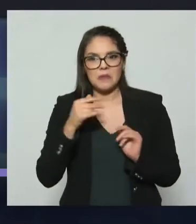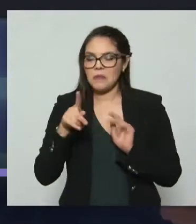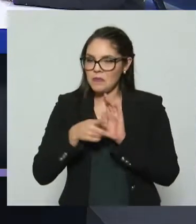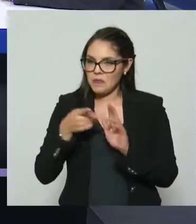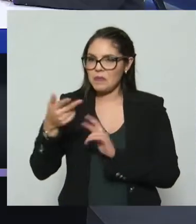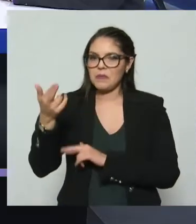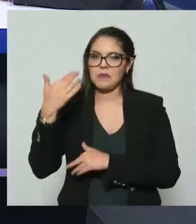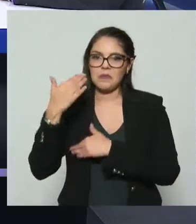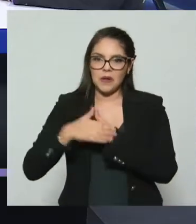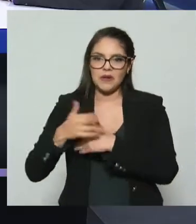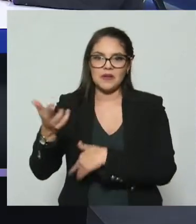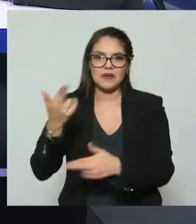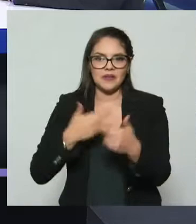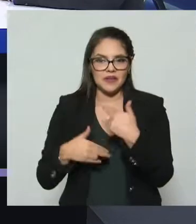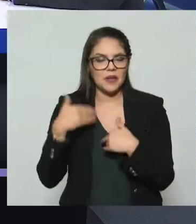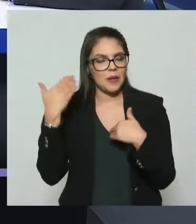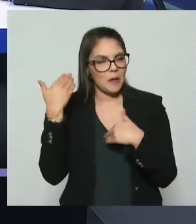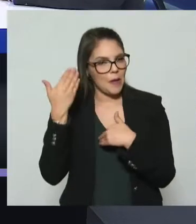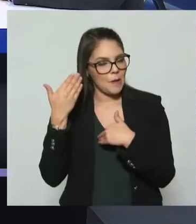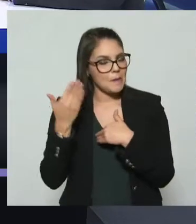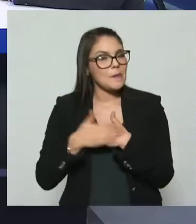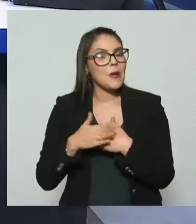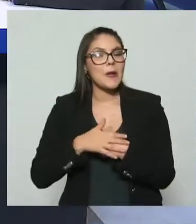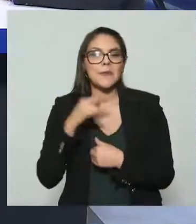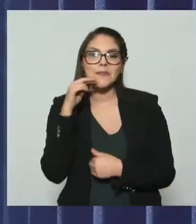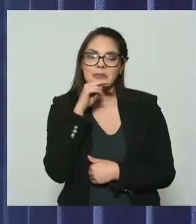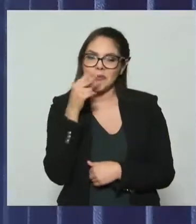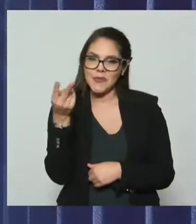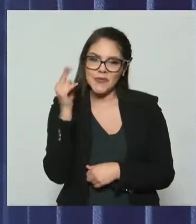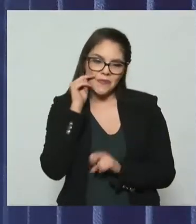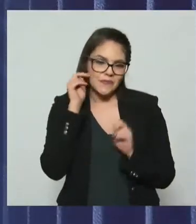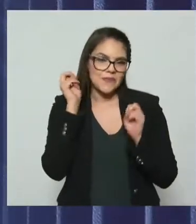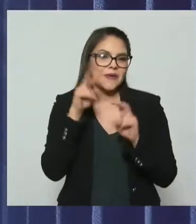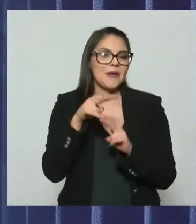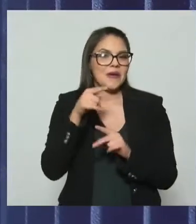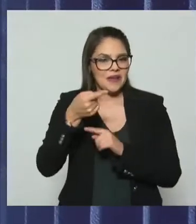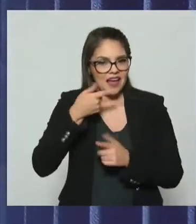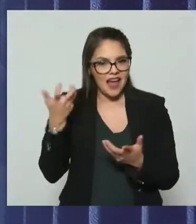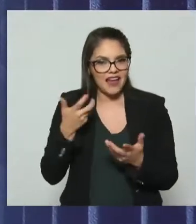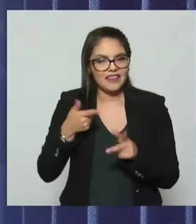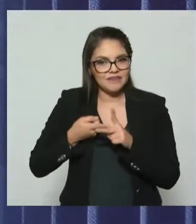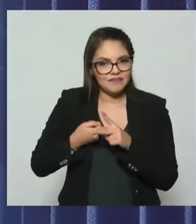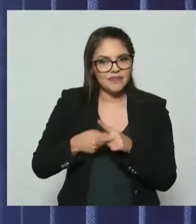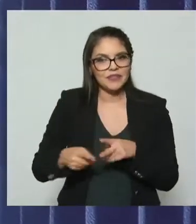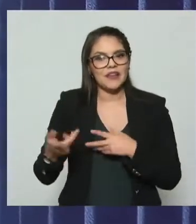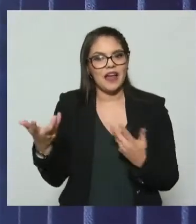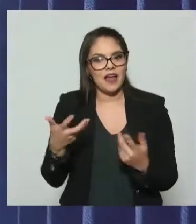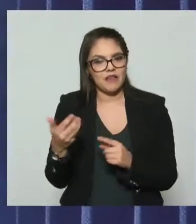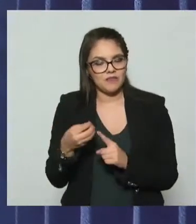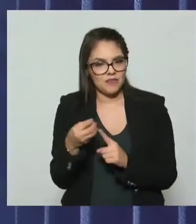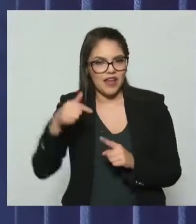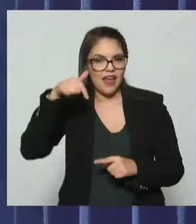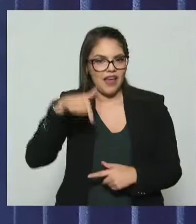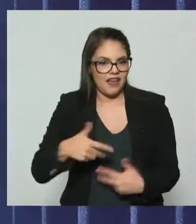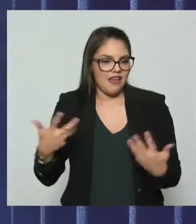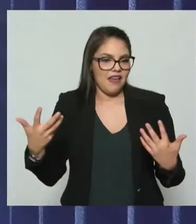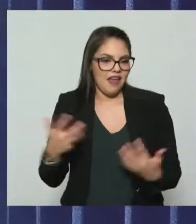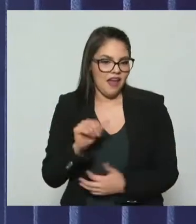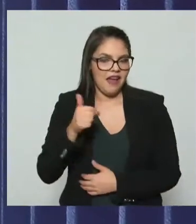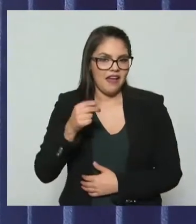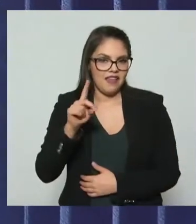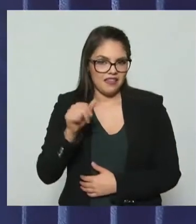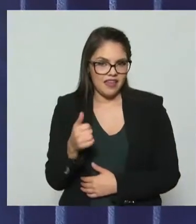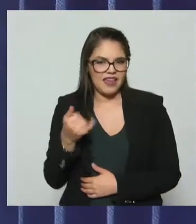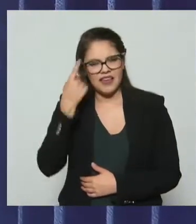que sí. Bueno, pues entonces nos Claro vemos que pronto sí. en Muchas estos gracias. debates que vamos a pues organizar, a transmitir, a realizar aquí en Agenda y Contexto para todos